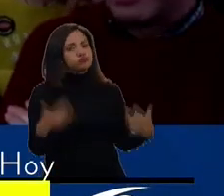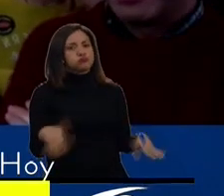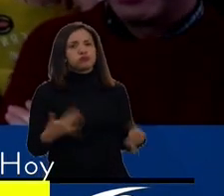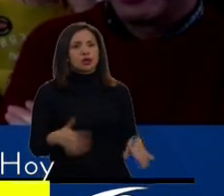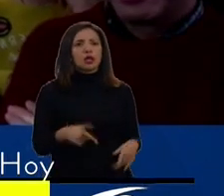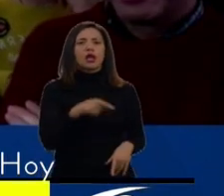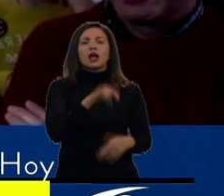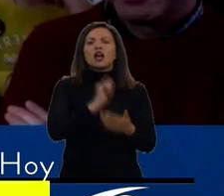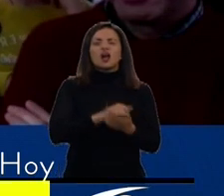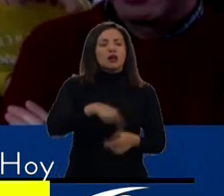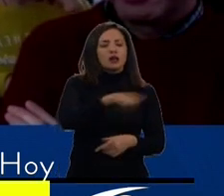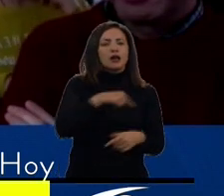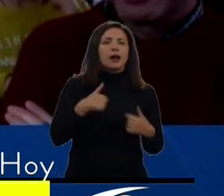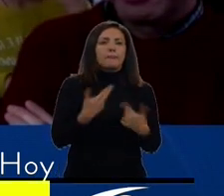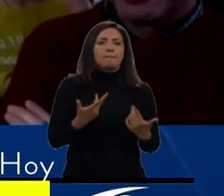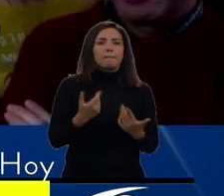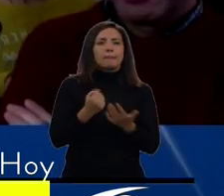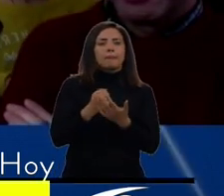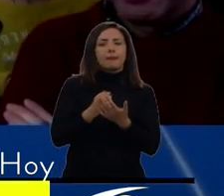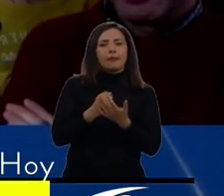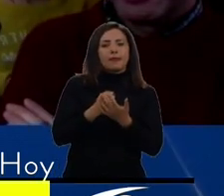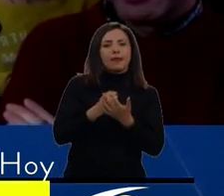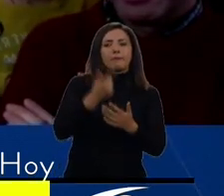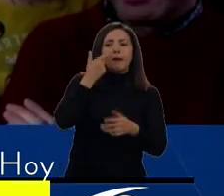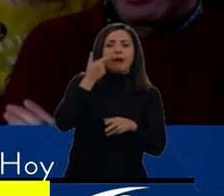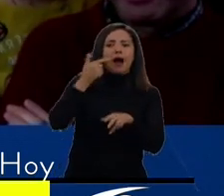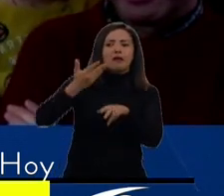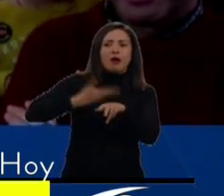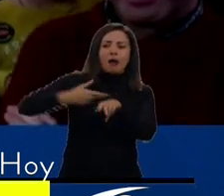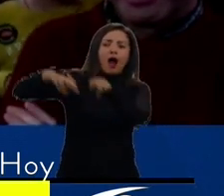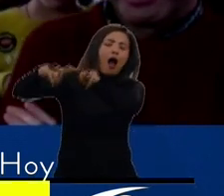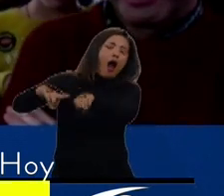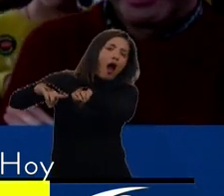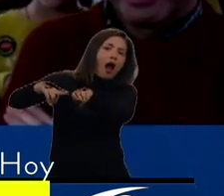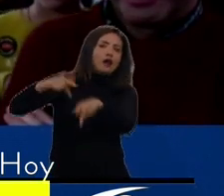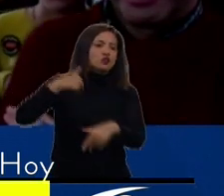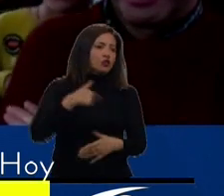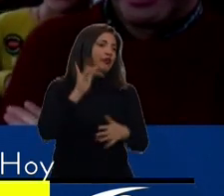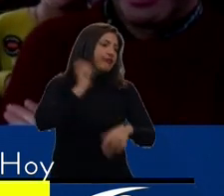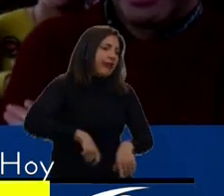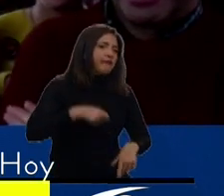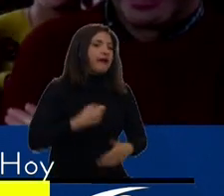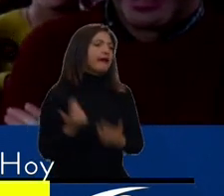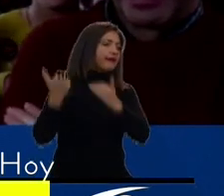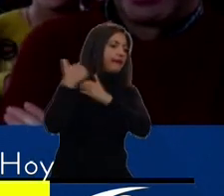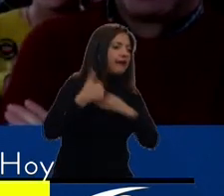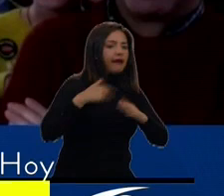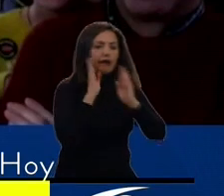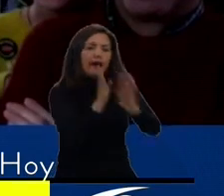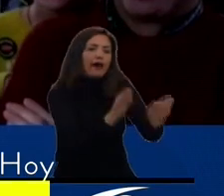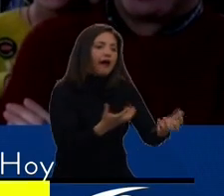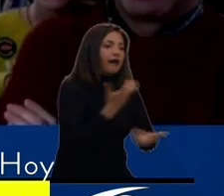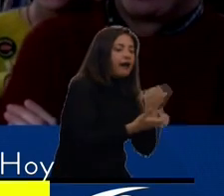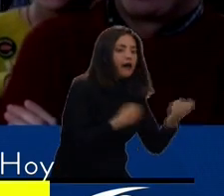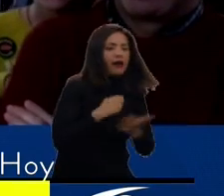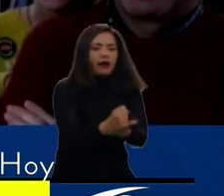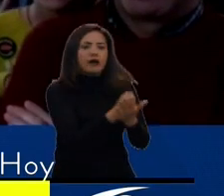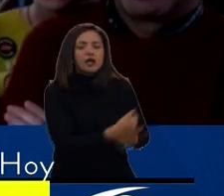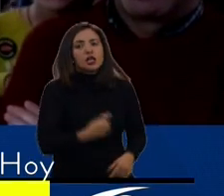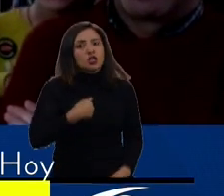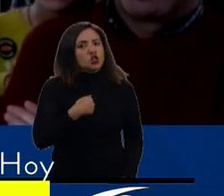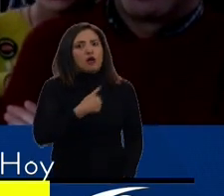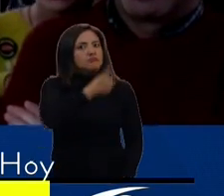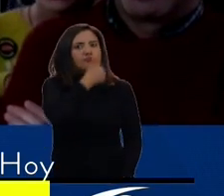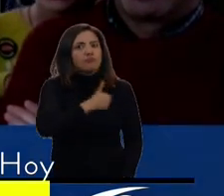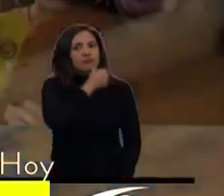se levantaban mis padres y yo tenía que poner orden a mis hermanos. Y yo no tengo paciencia, entonces